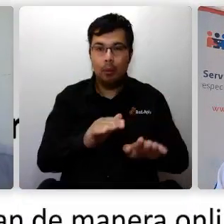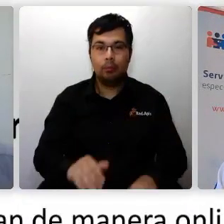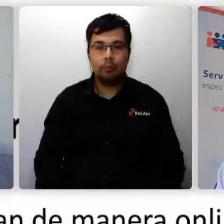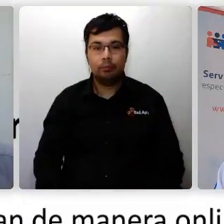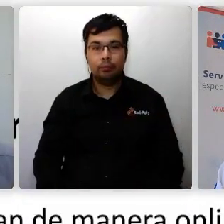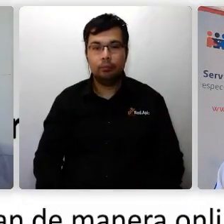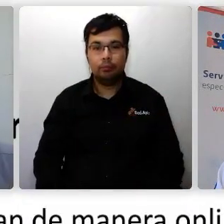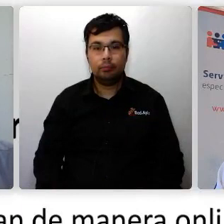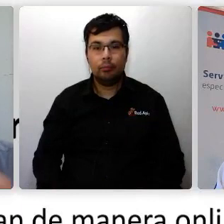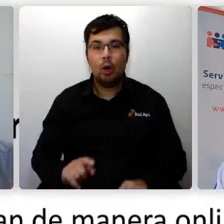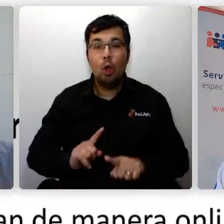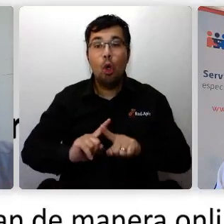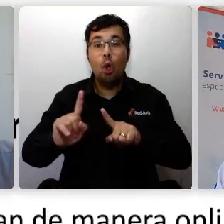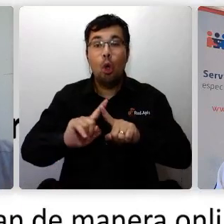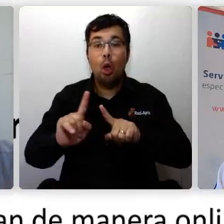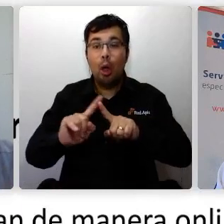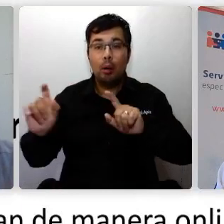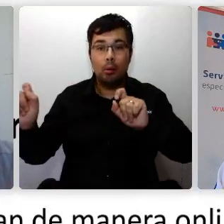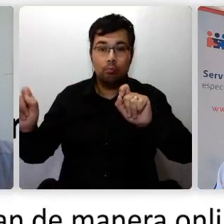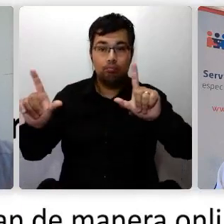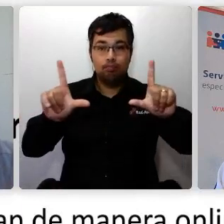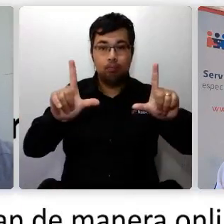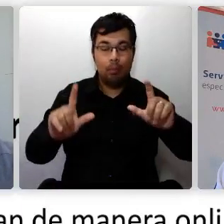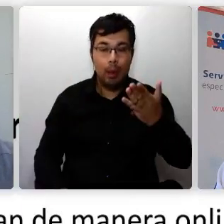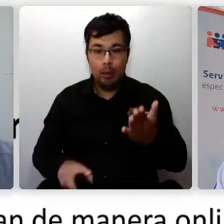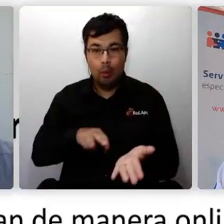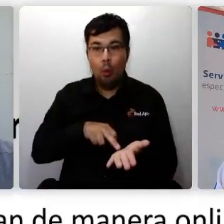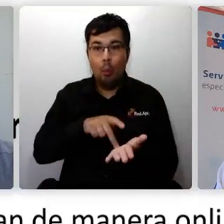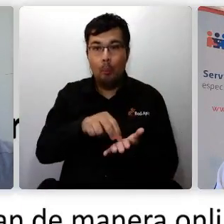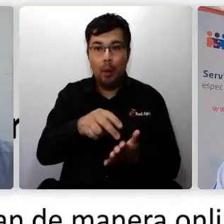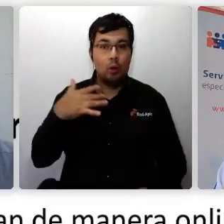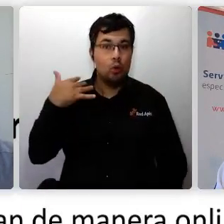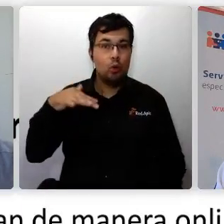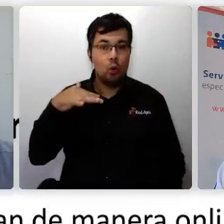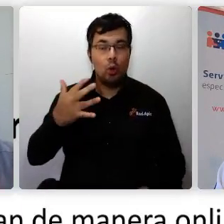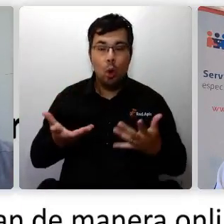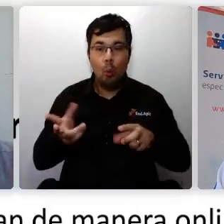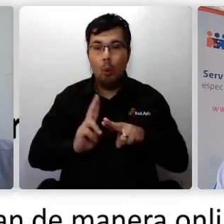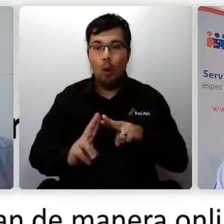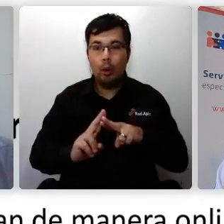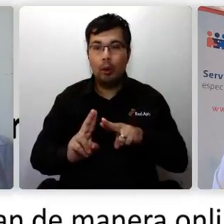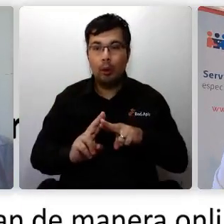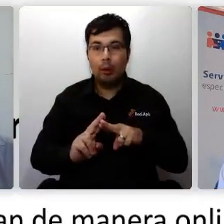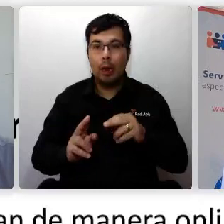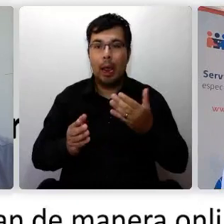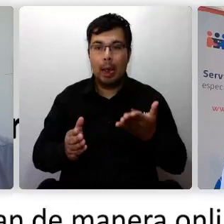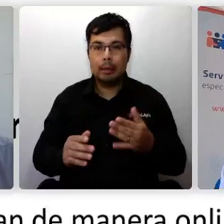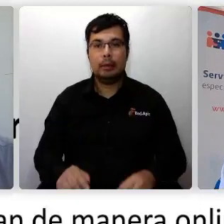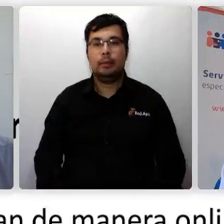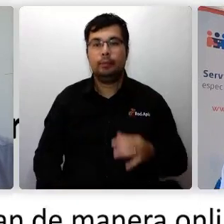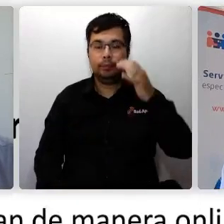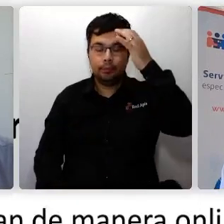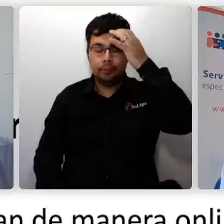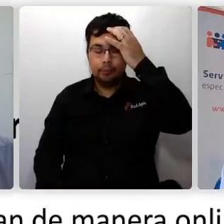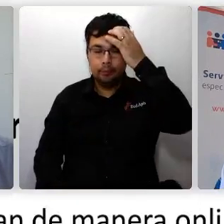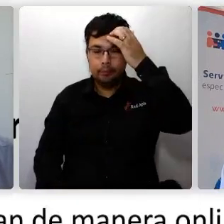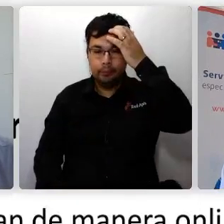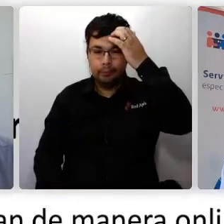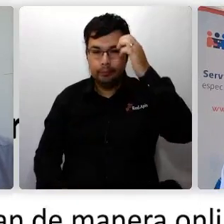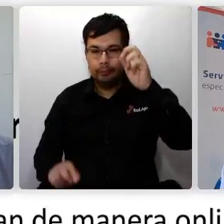traer la presentación porque justamente estos pasos son sumamente importantes los que nos comentaste, Iván, de cómo hacerlo. Porque así como el caso